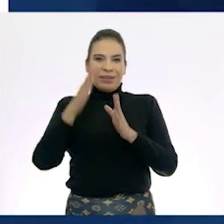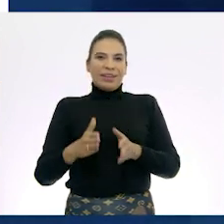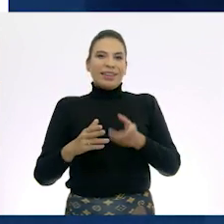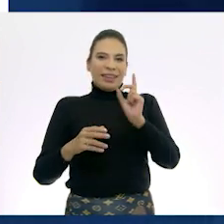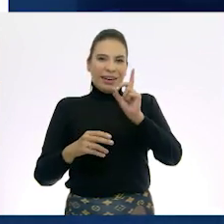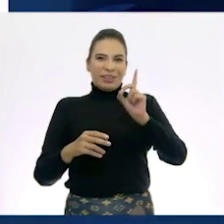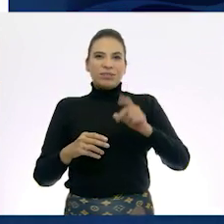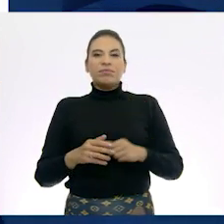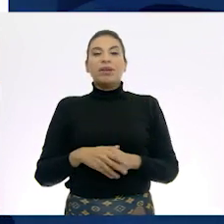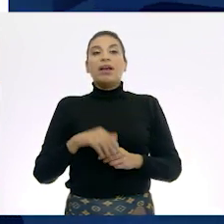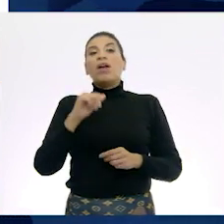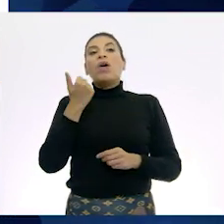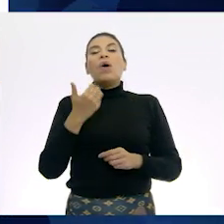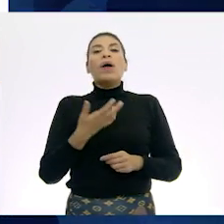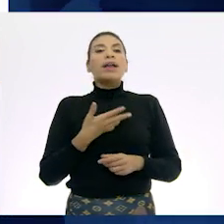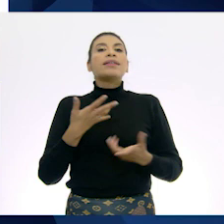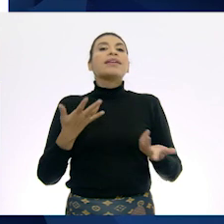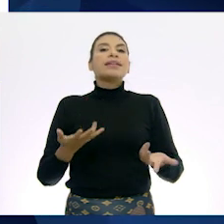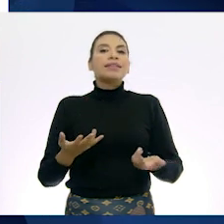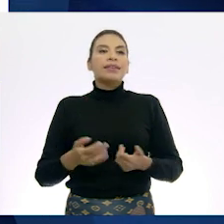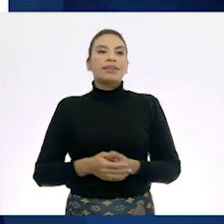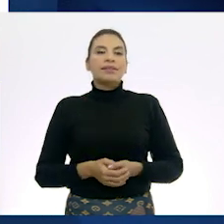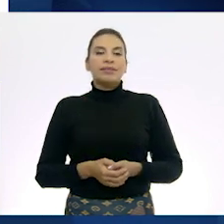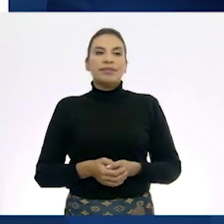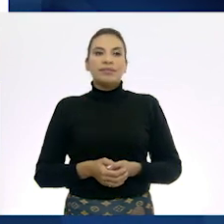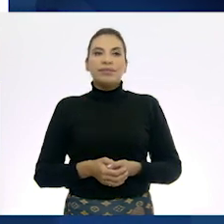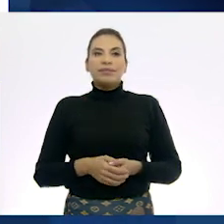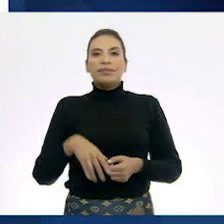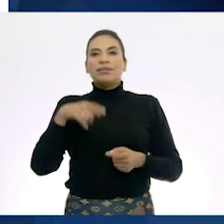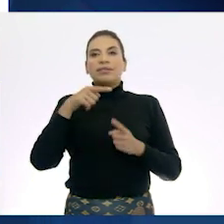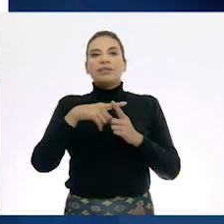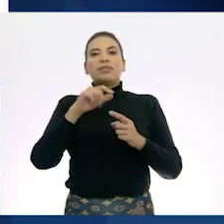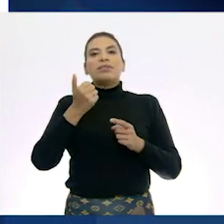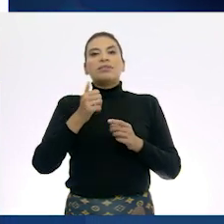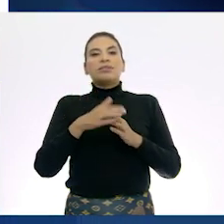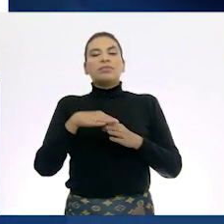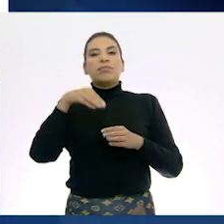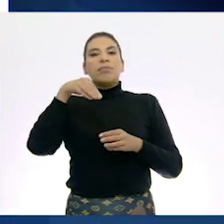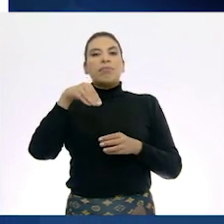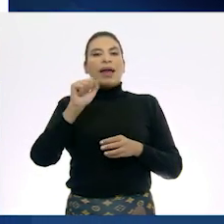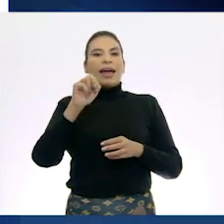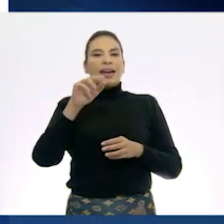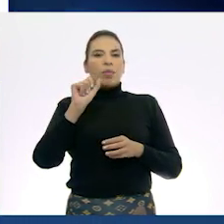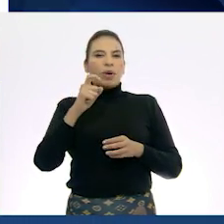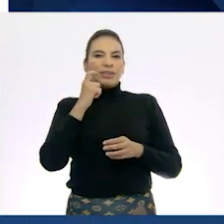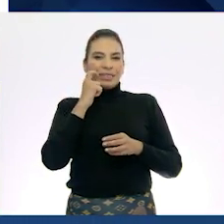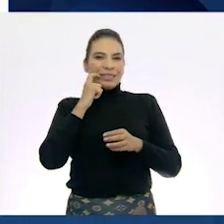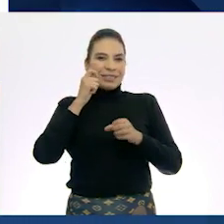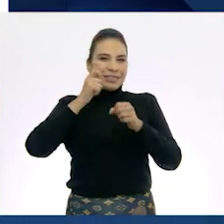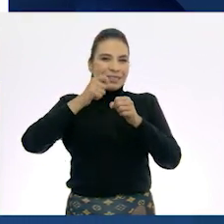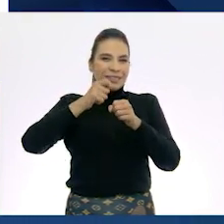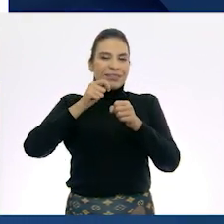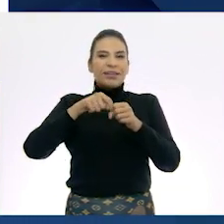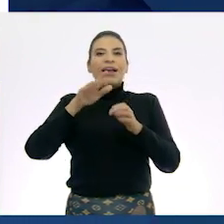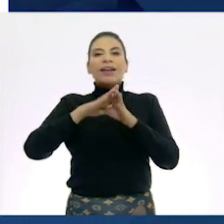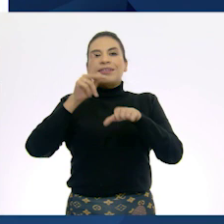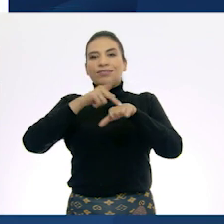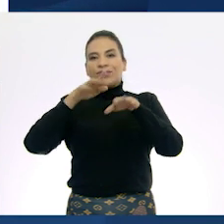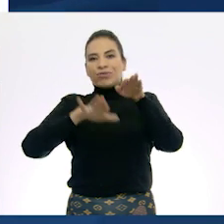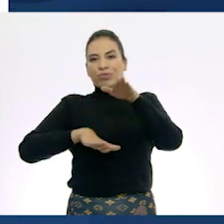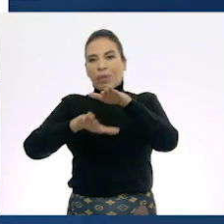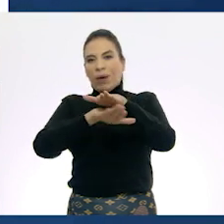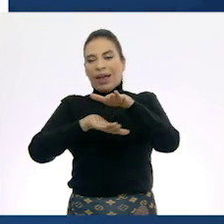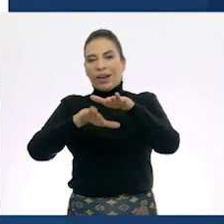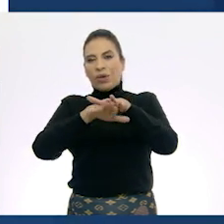María. Y tenemos también ahí, este es mármol. El mármol se va a obtener también del suelo, de